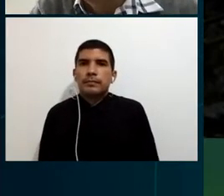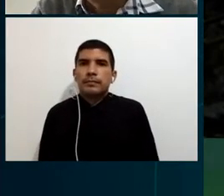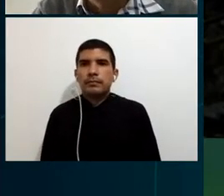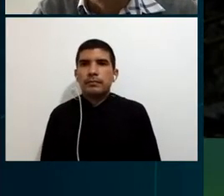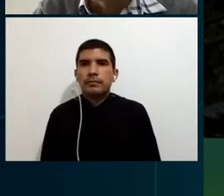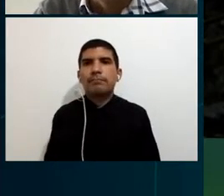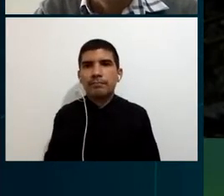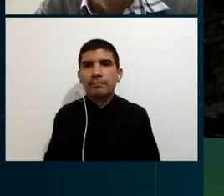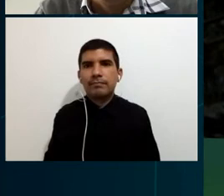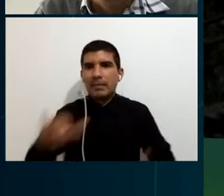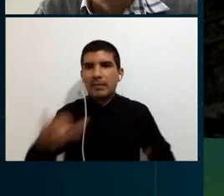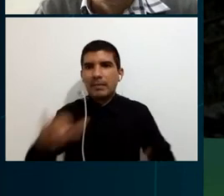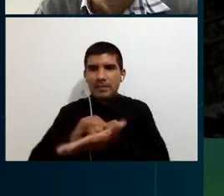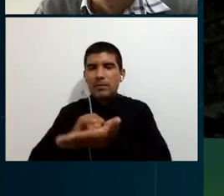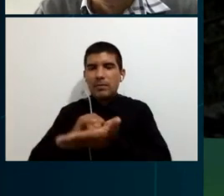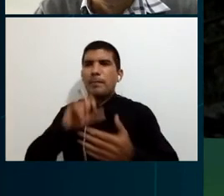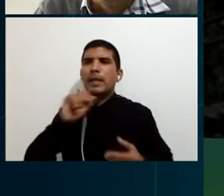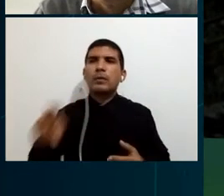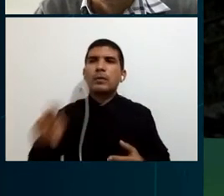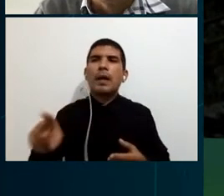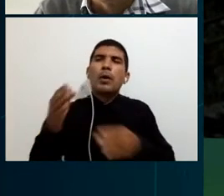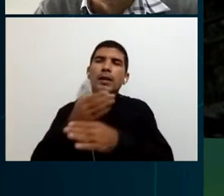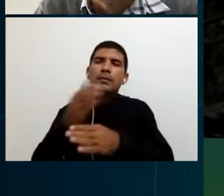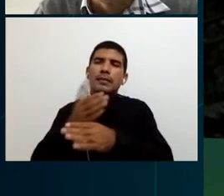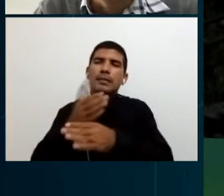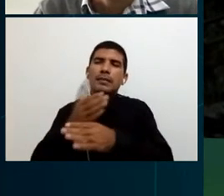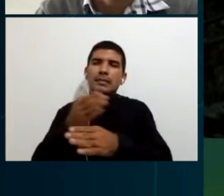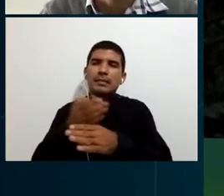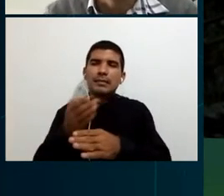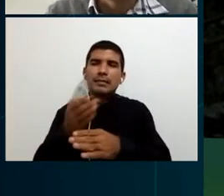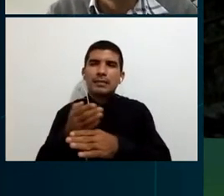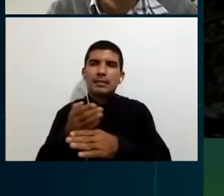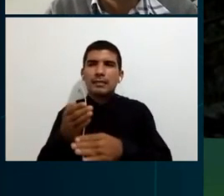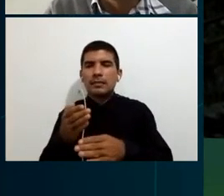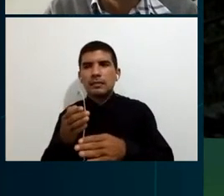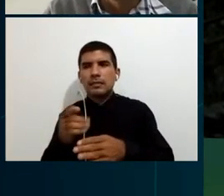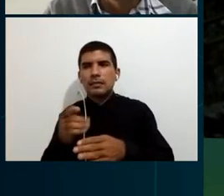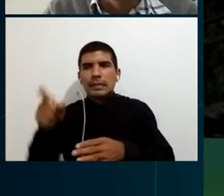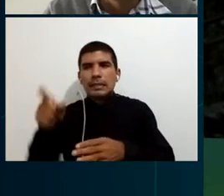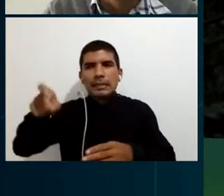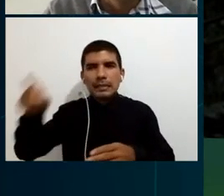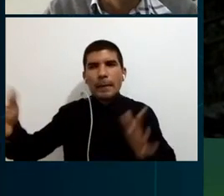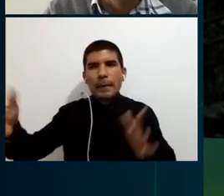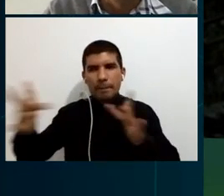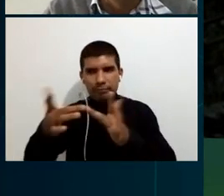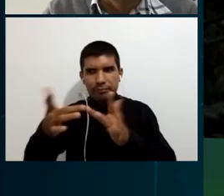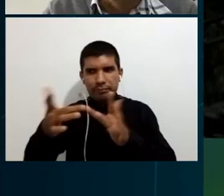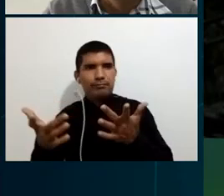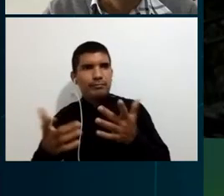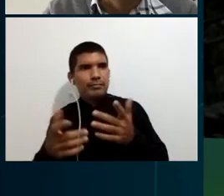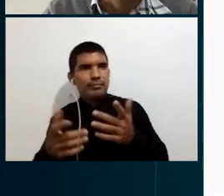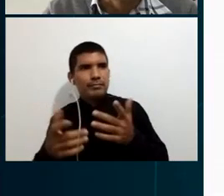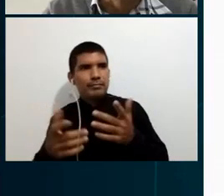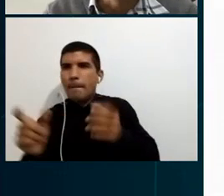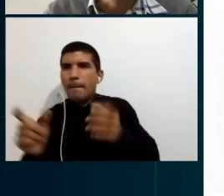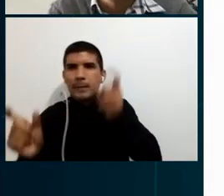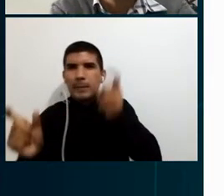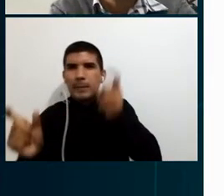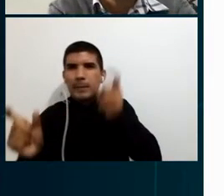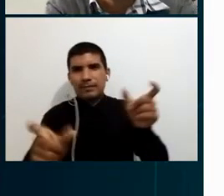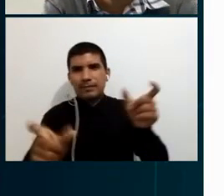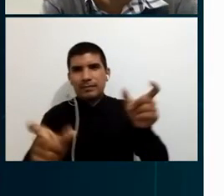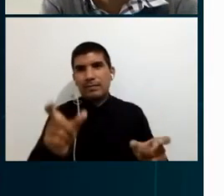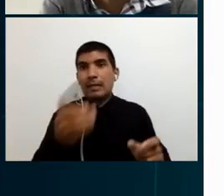cliente? Y aquí hay muchos casos y tengo la fortuna de poder contarles algunas historias de lo que hemos encontrado y lo que hay en EPM.